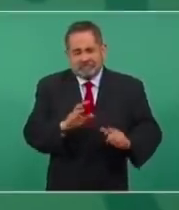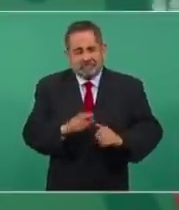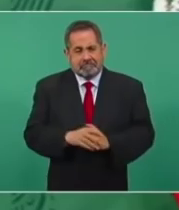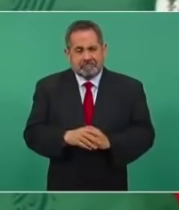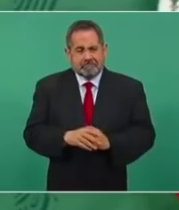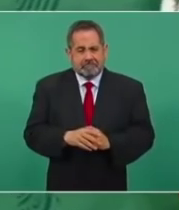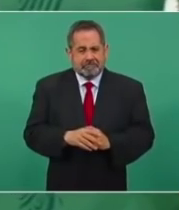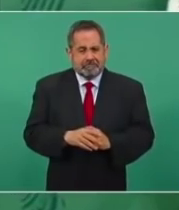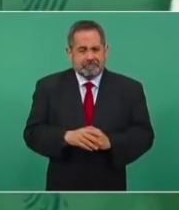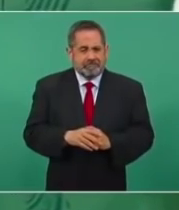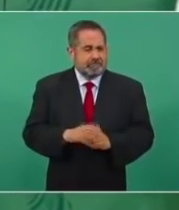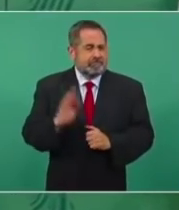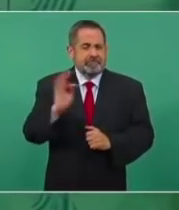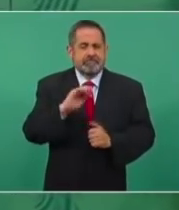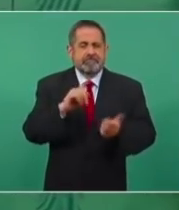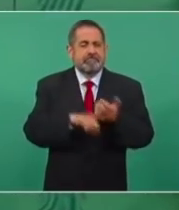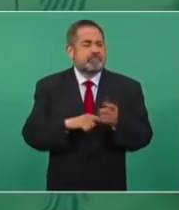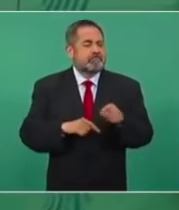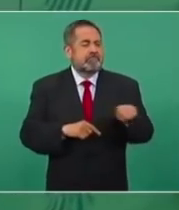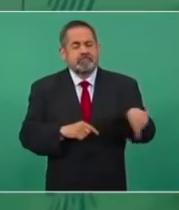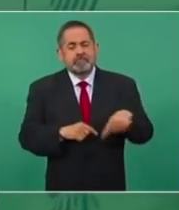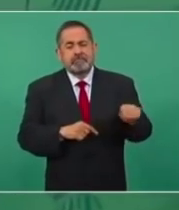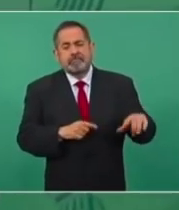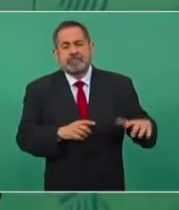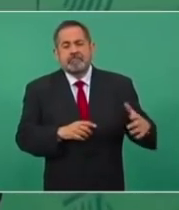si existe es